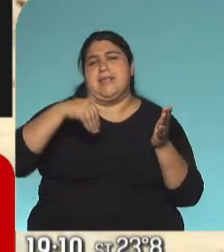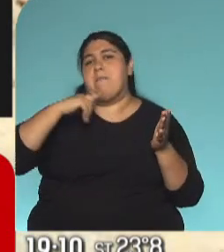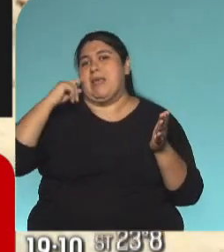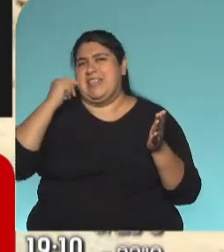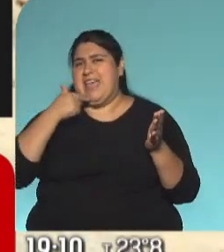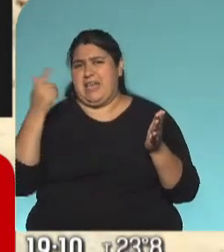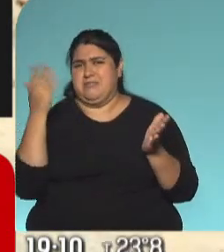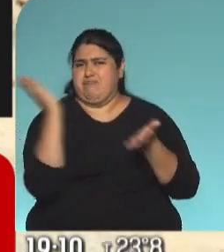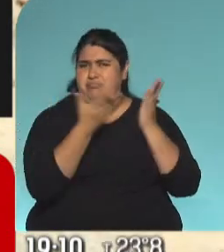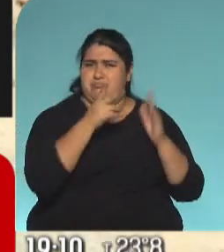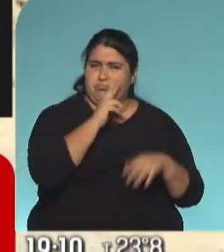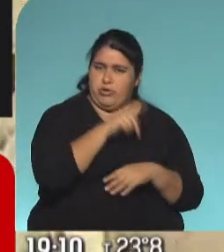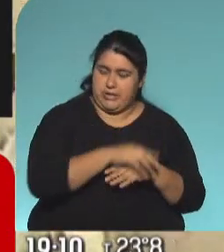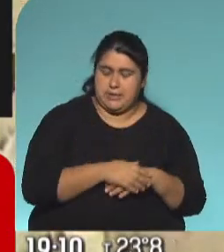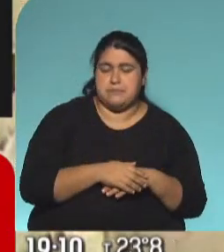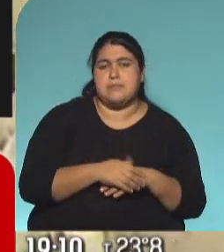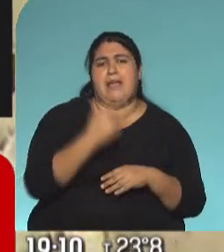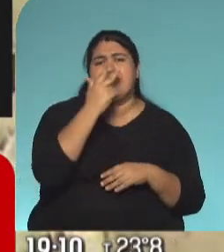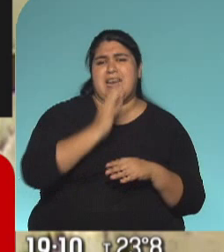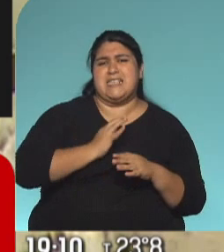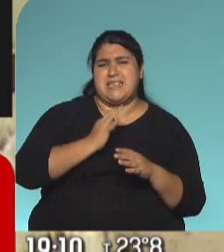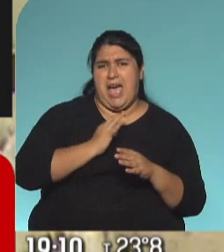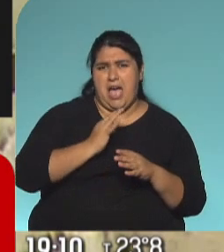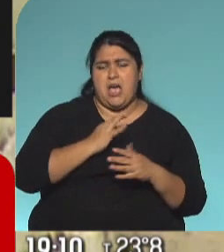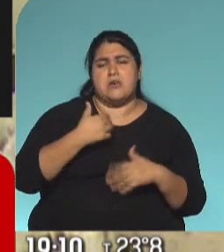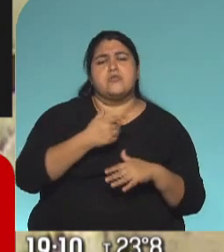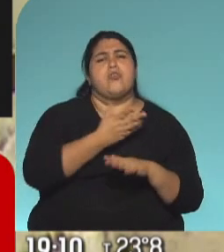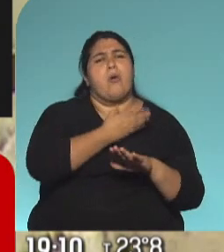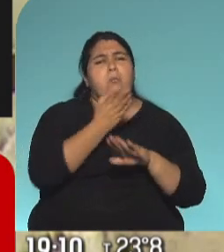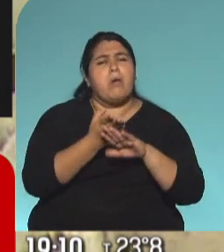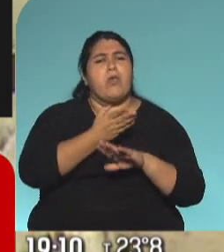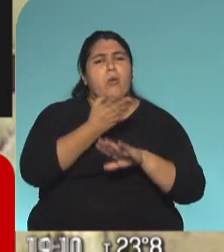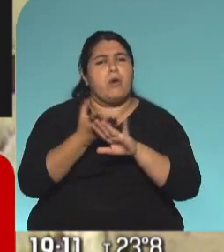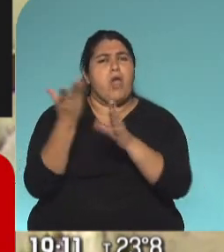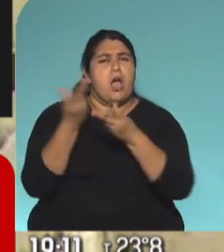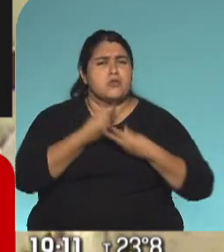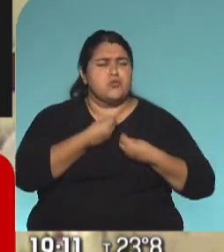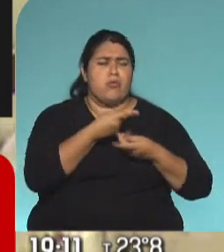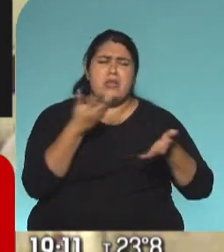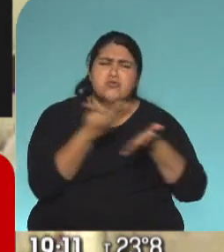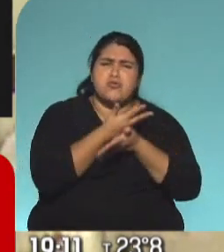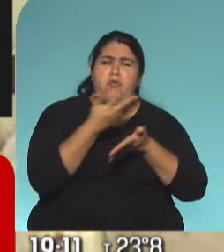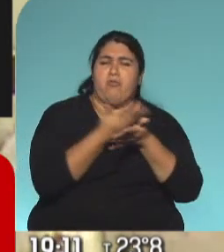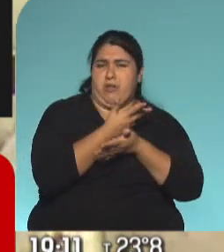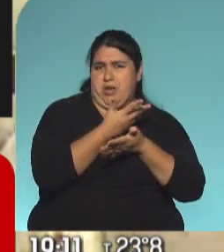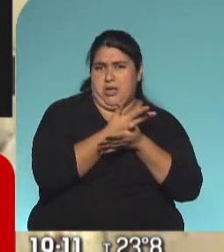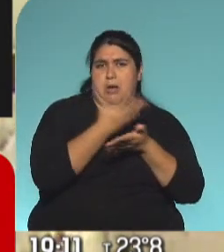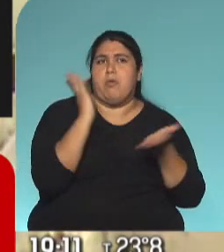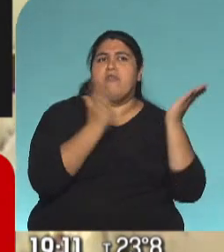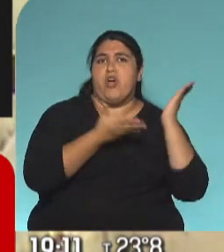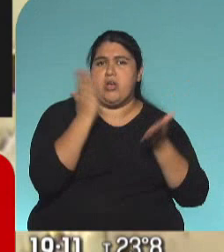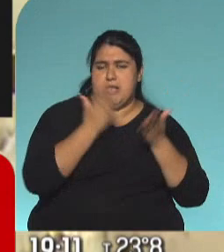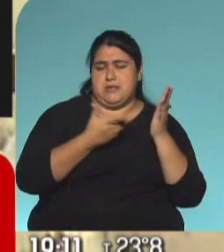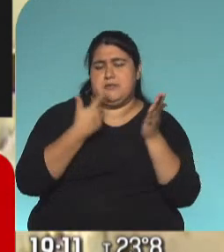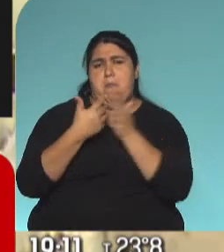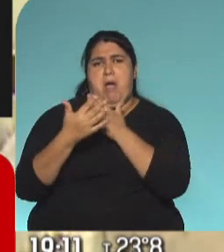Ezequiel Martínez. 3 largos años, Belén pidió ayuda por sufrir violencia por parte de